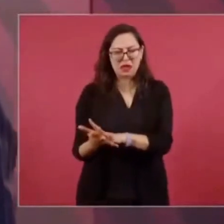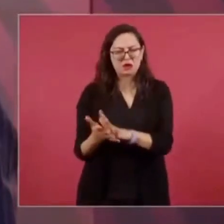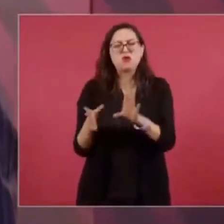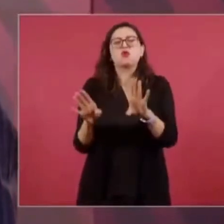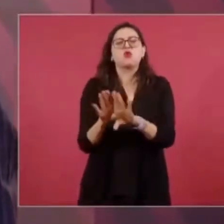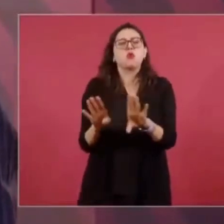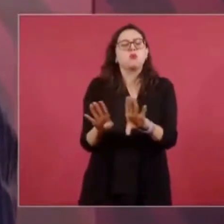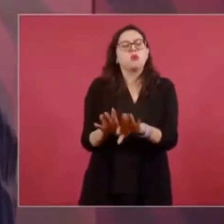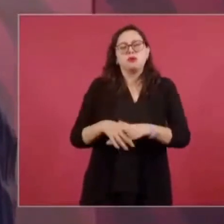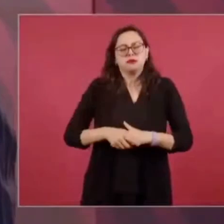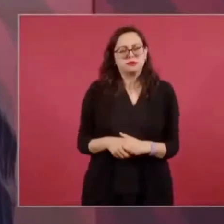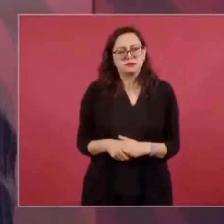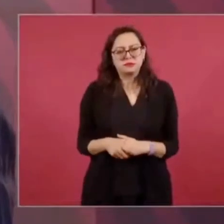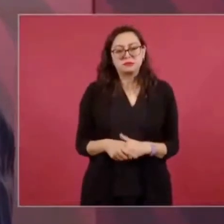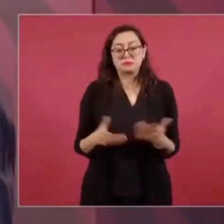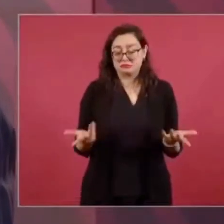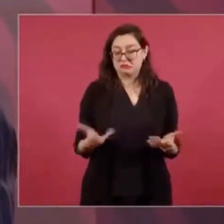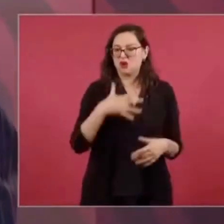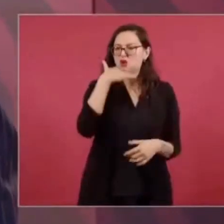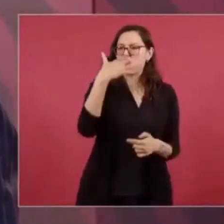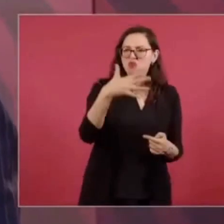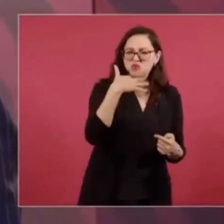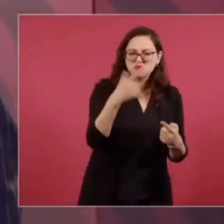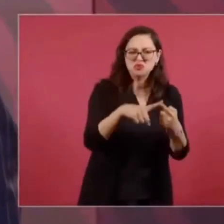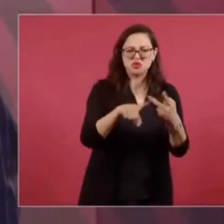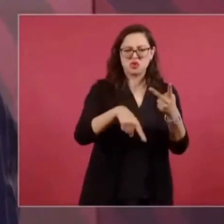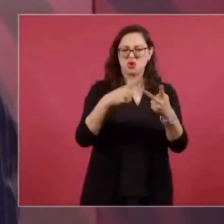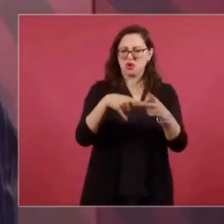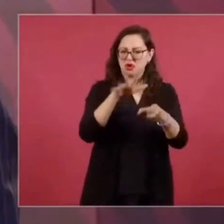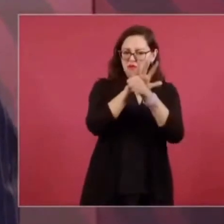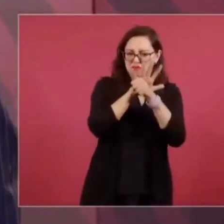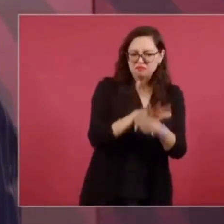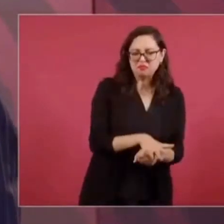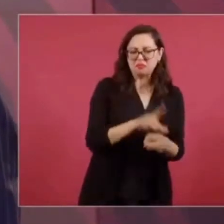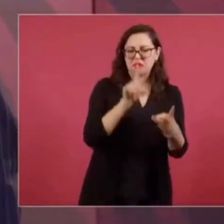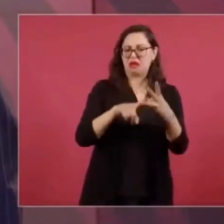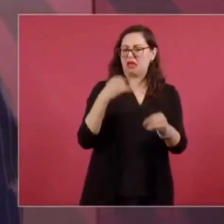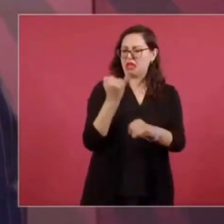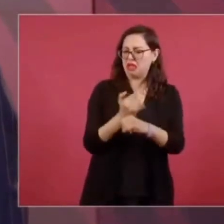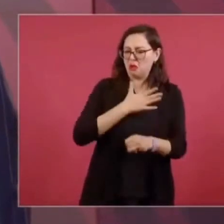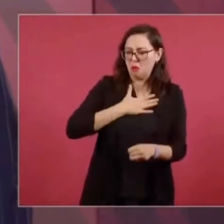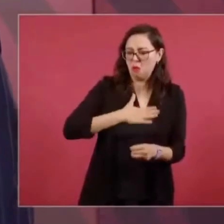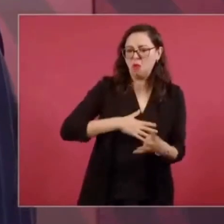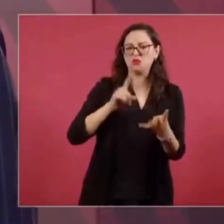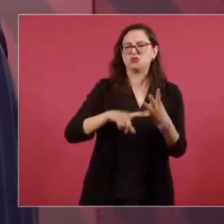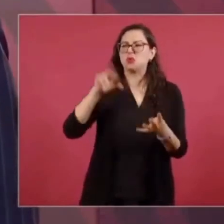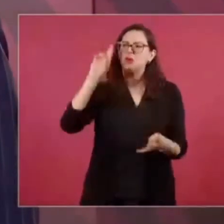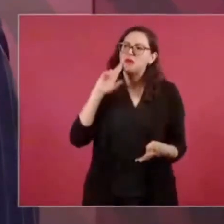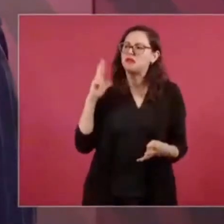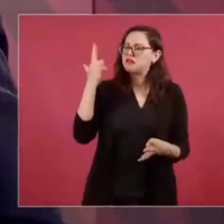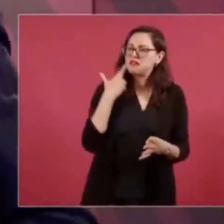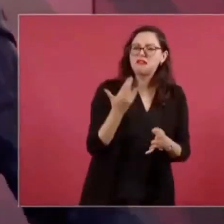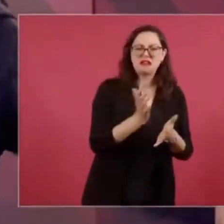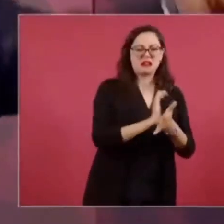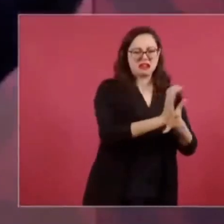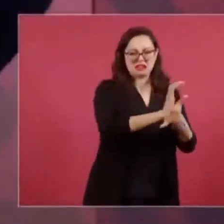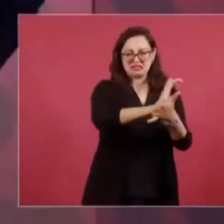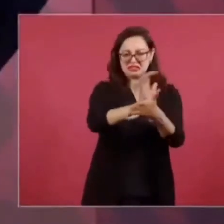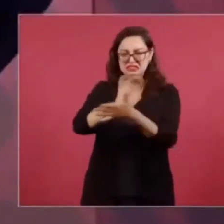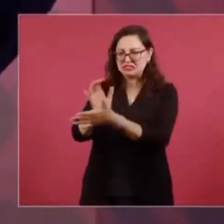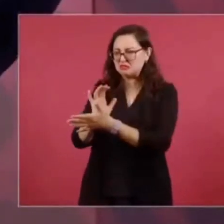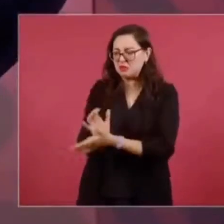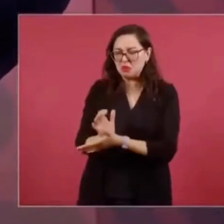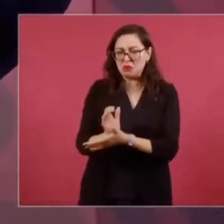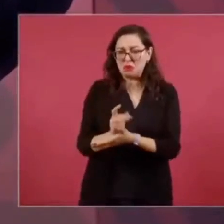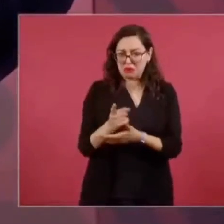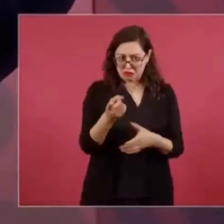de opresión, de injusticias, de clasismo, de racismo, con el apoyo de los de